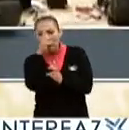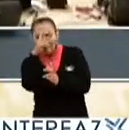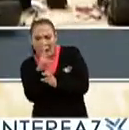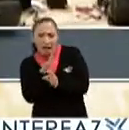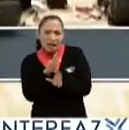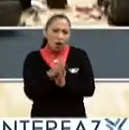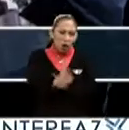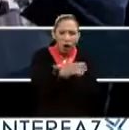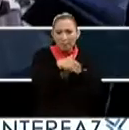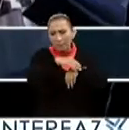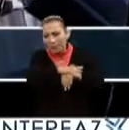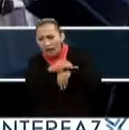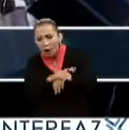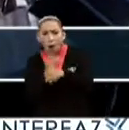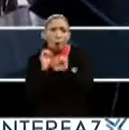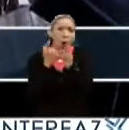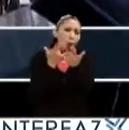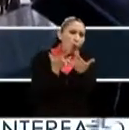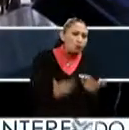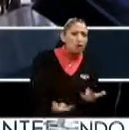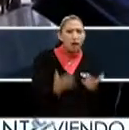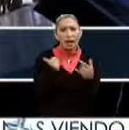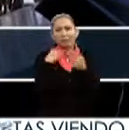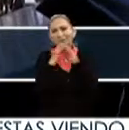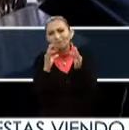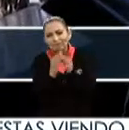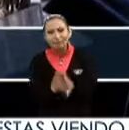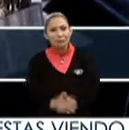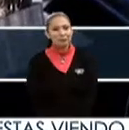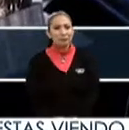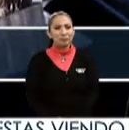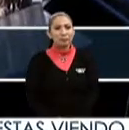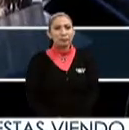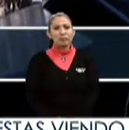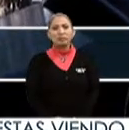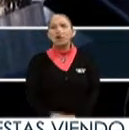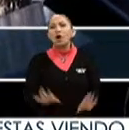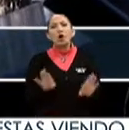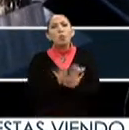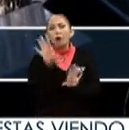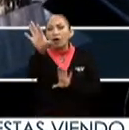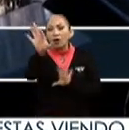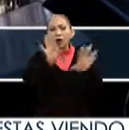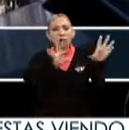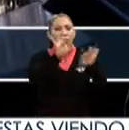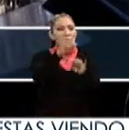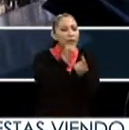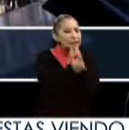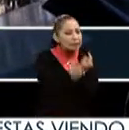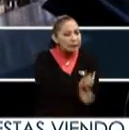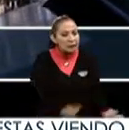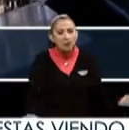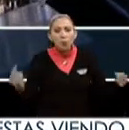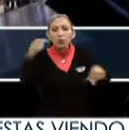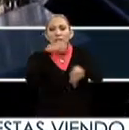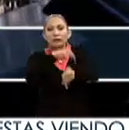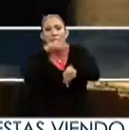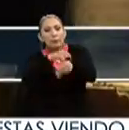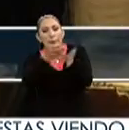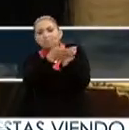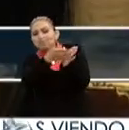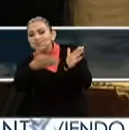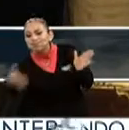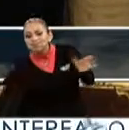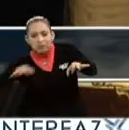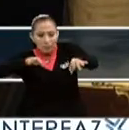nuestro amigo, o contamos un cuento, ¿no? Claro. ¿Cómo se seleccionan a los niños? ¿Cuánto tiempo dura